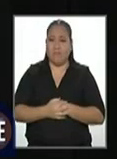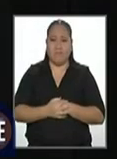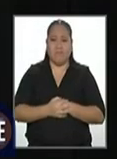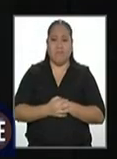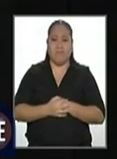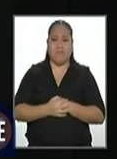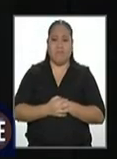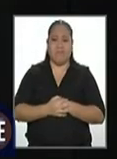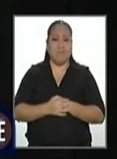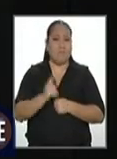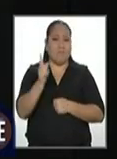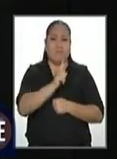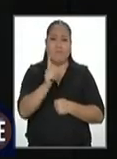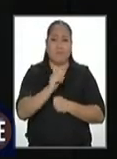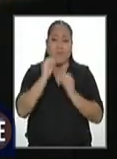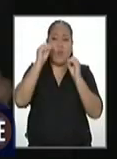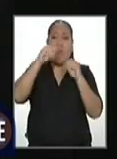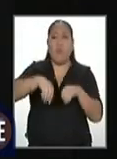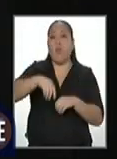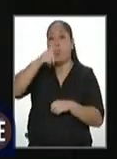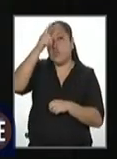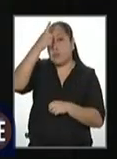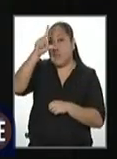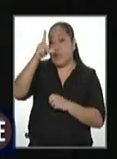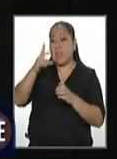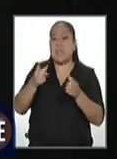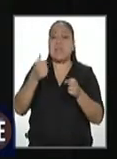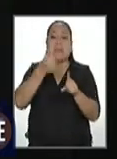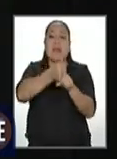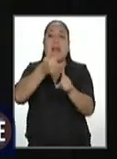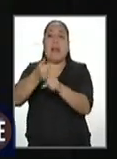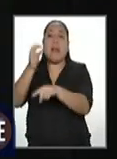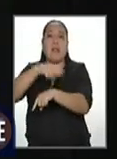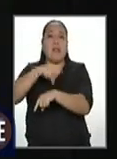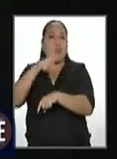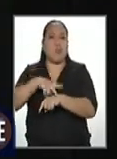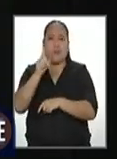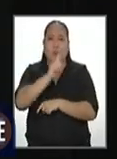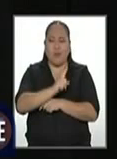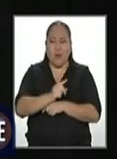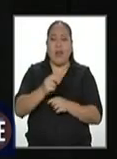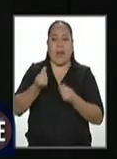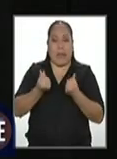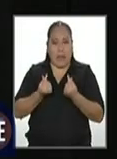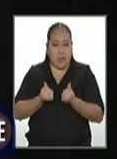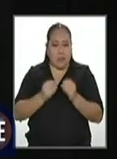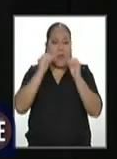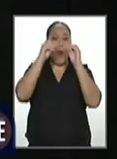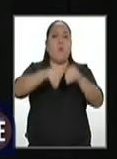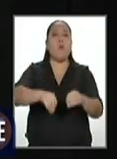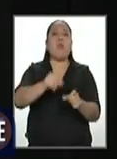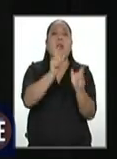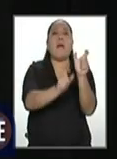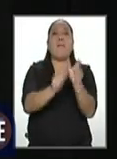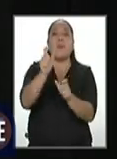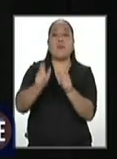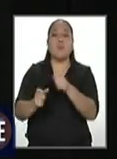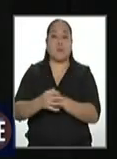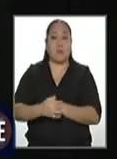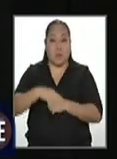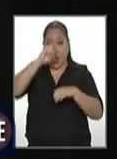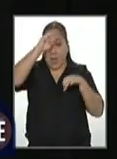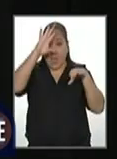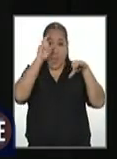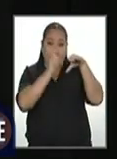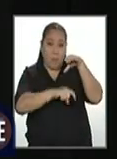los líderes regionales, no, la riqueza la crea la gente. La crea el minero cuando entra